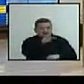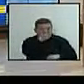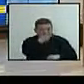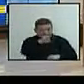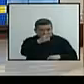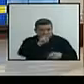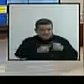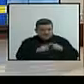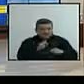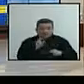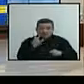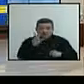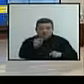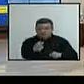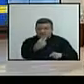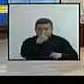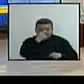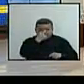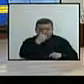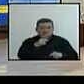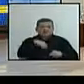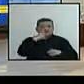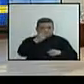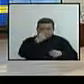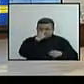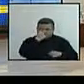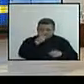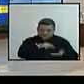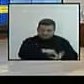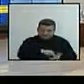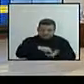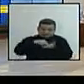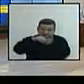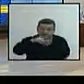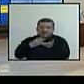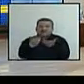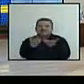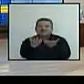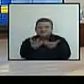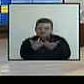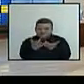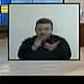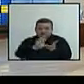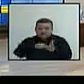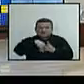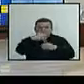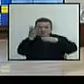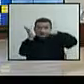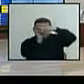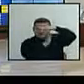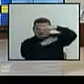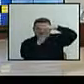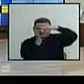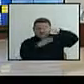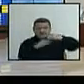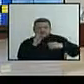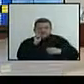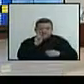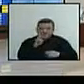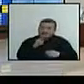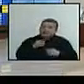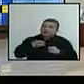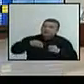ahora ven solo un hombre de esta tierra, esperen la Pascua para que vean la obra de